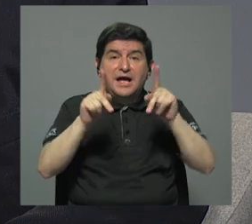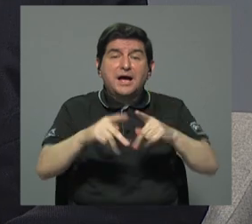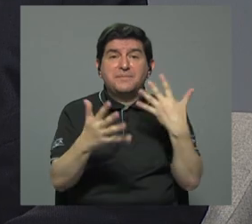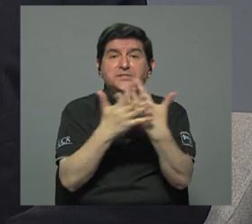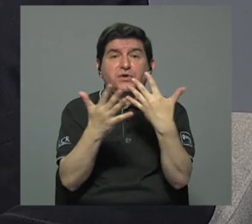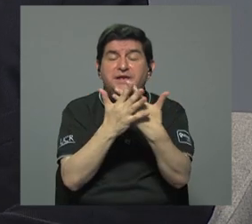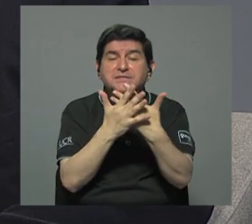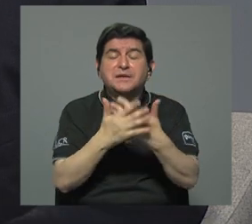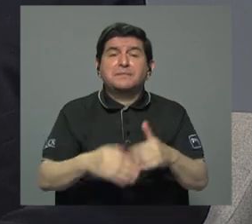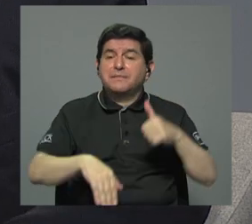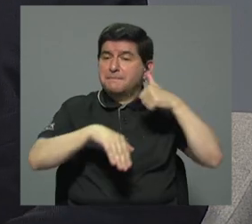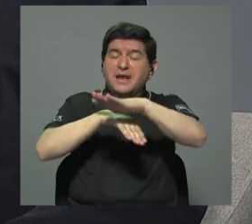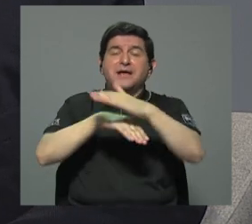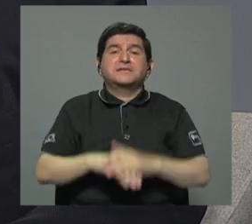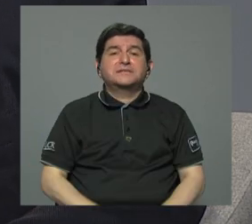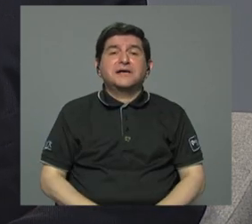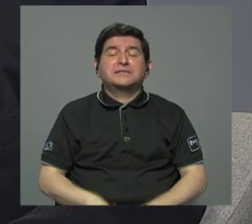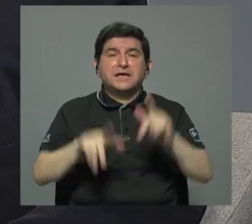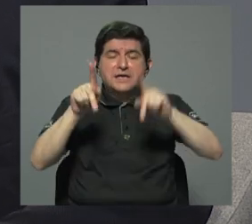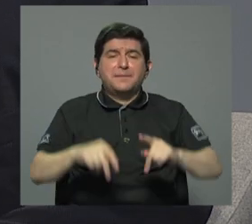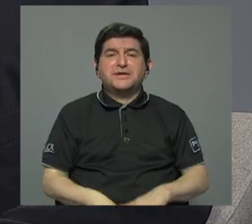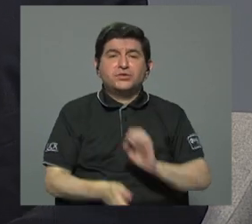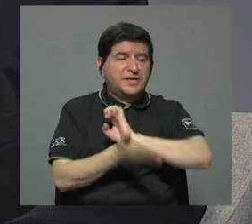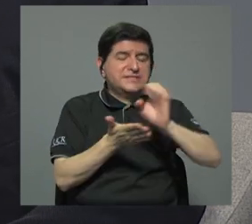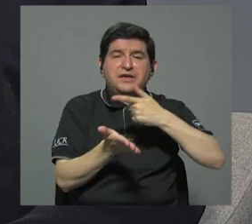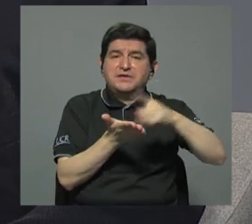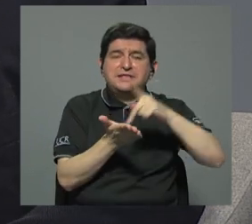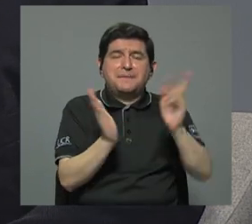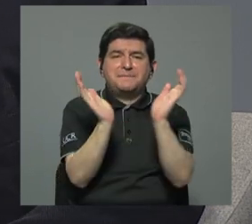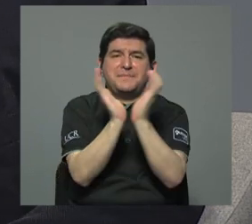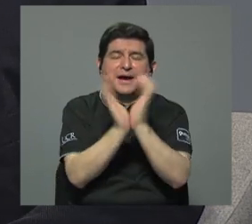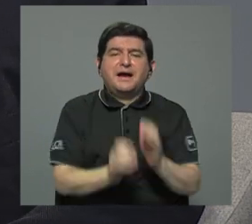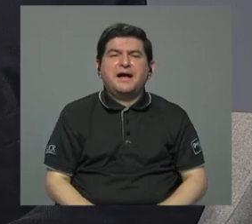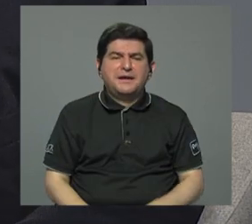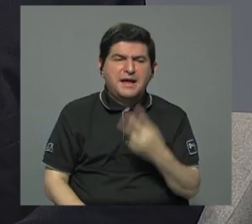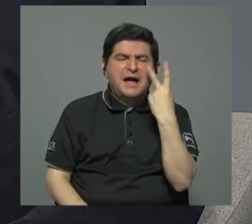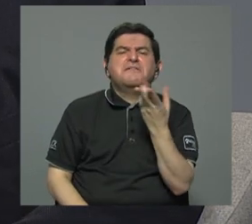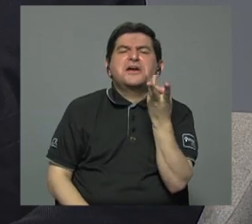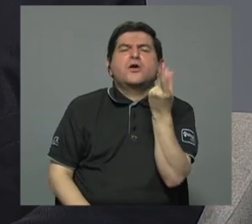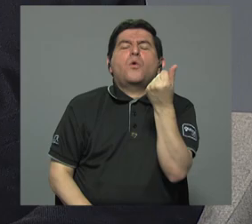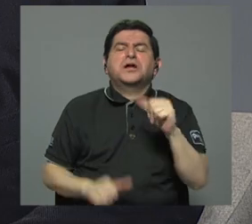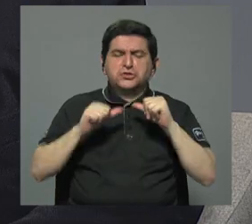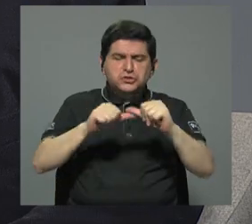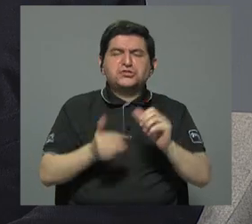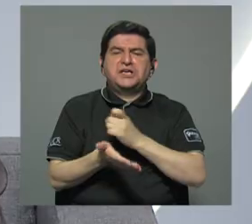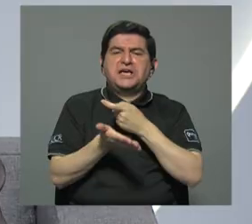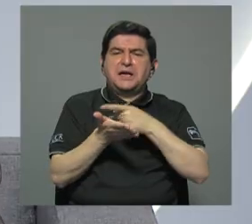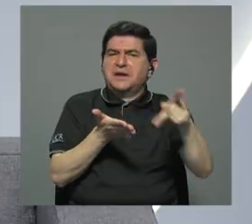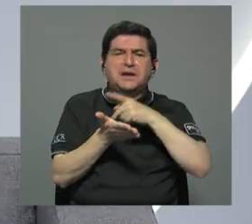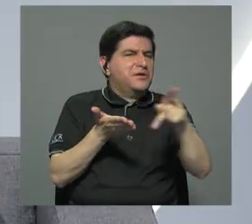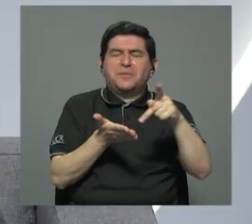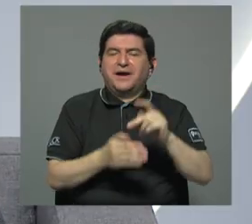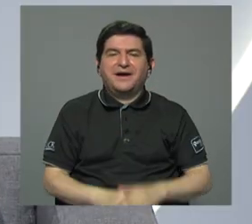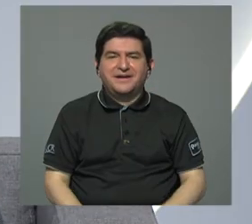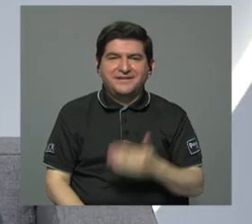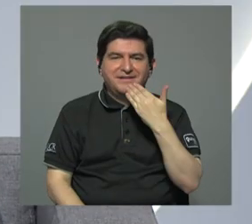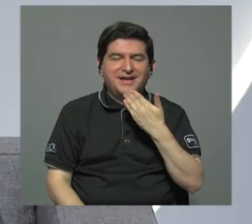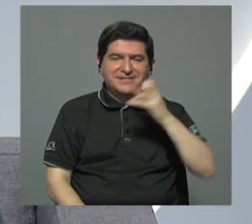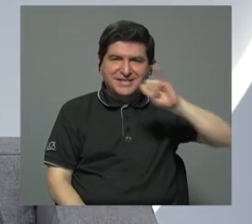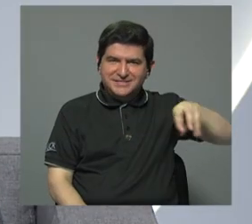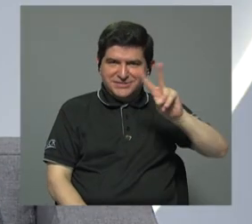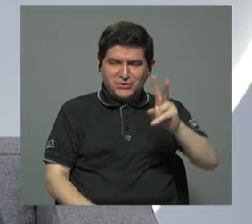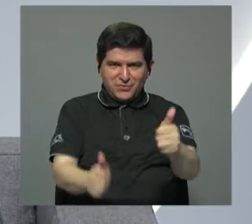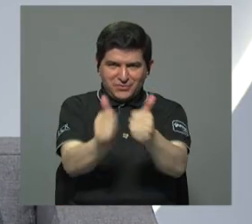a confiscar los bienes de todos esos evasores de la Caja, a ver cuántos están dispuestos a seguir evadiendo. Bien, gracias, eso John Vega, del Partido de los Trabajadores,